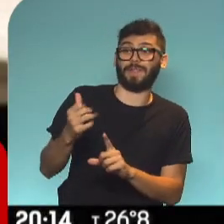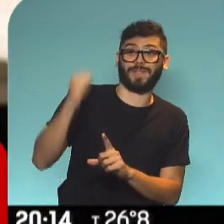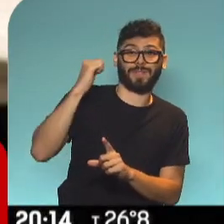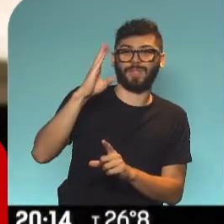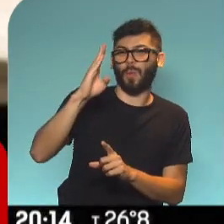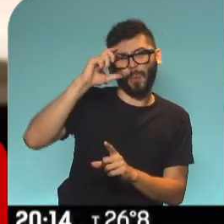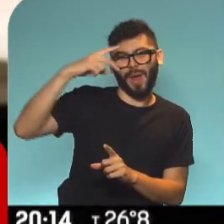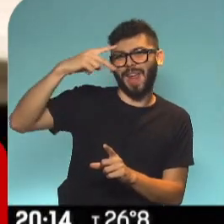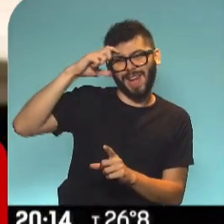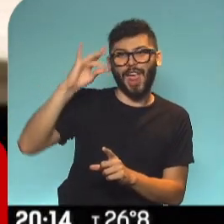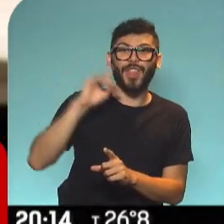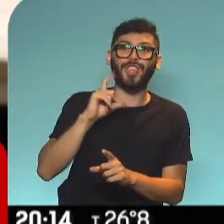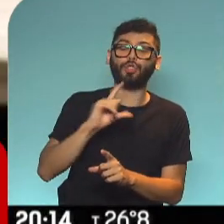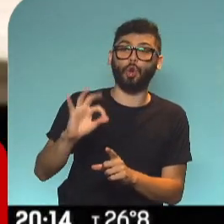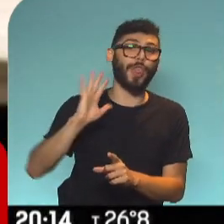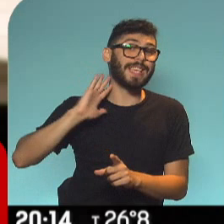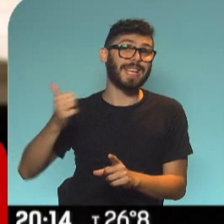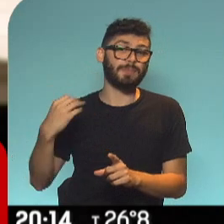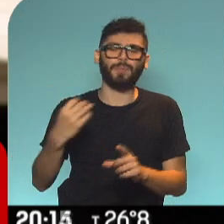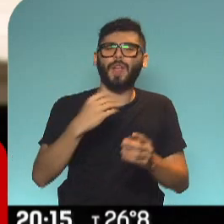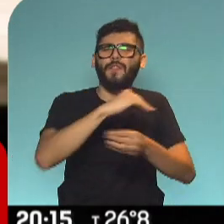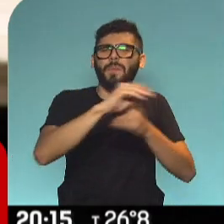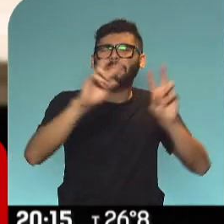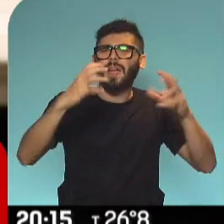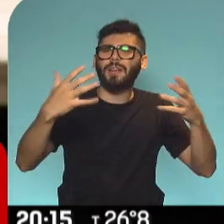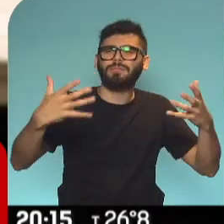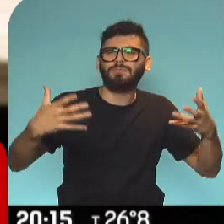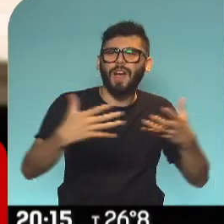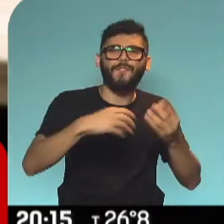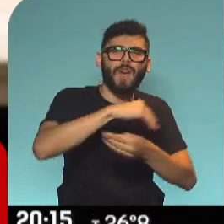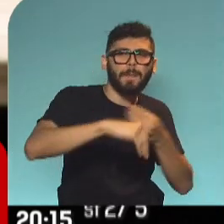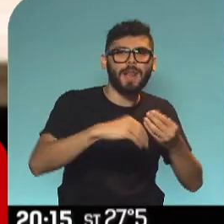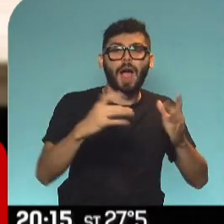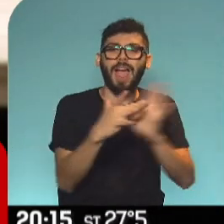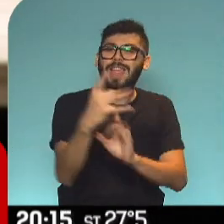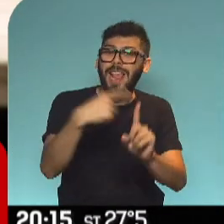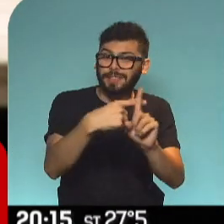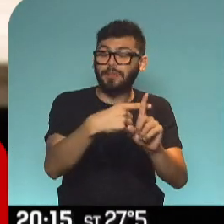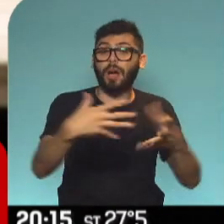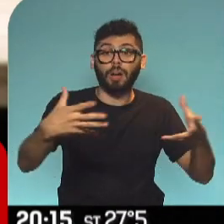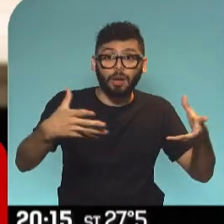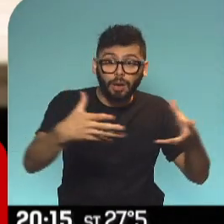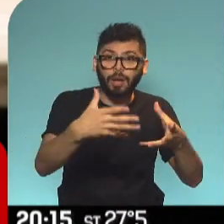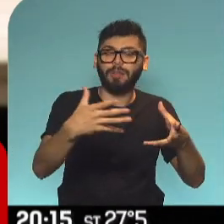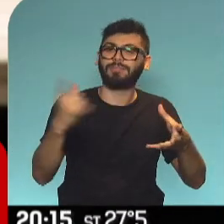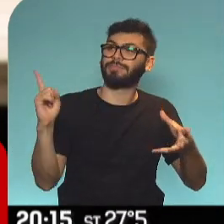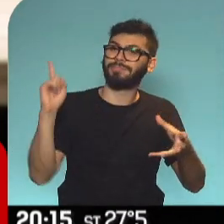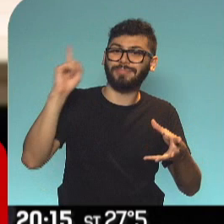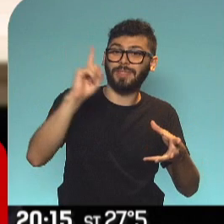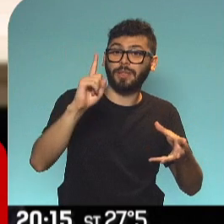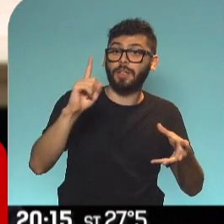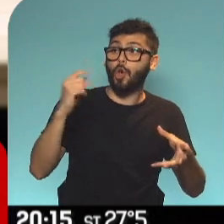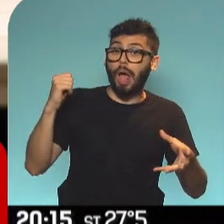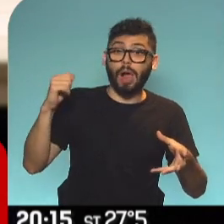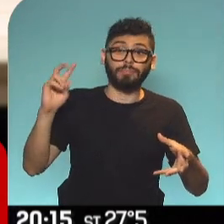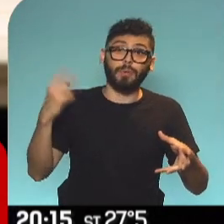en Filadelfia un sínodo de la familia, un encuentro sobre la familia y la Iglesia. Y cuando él asume esta mediación, él decide